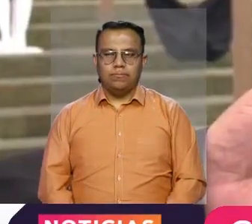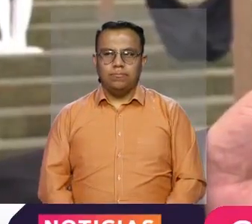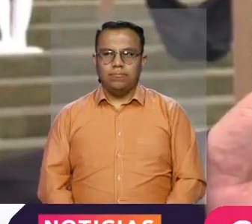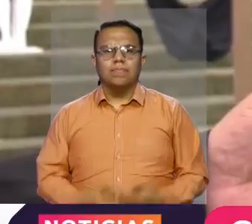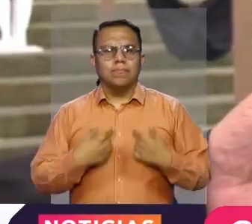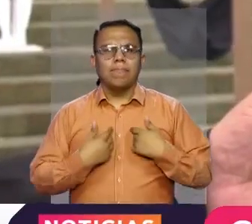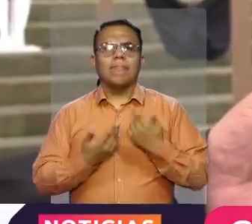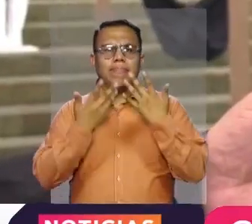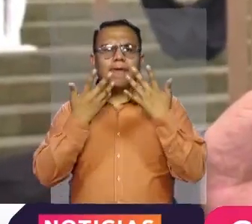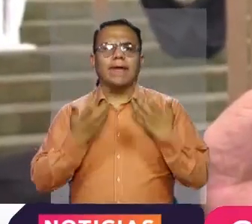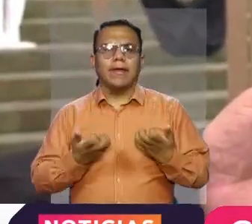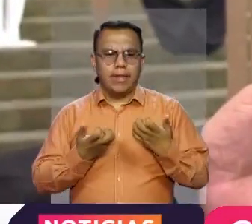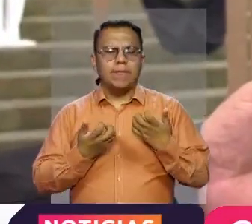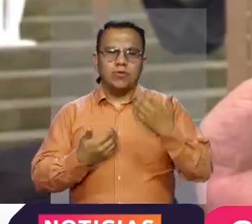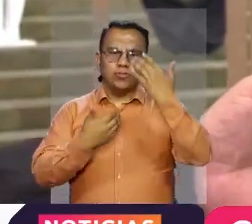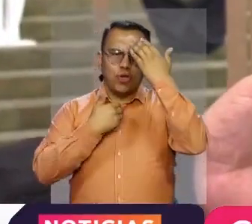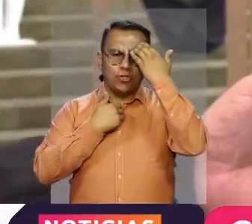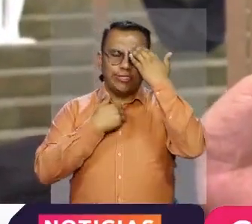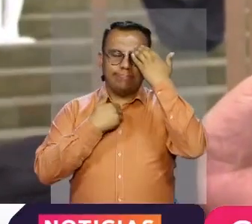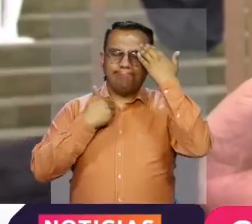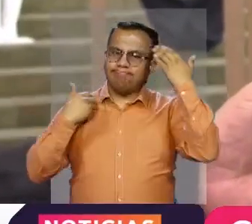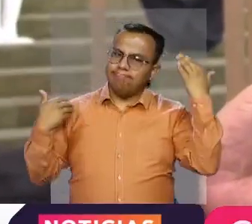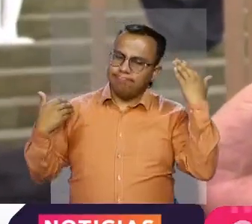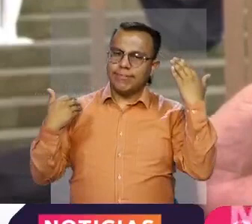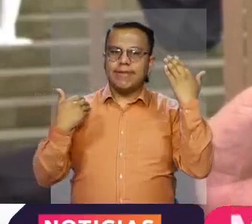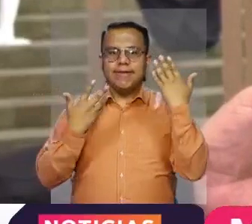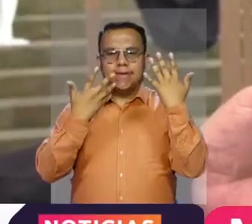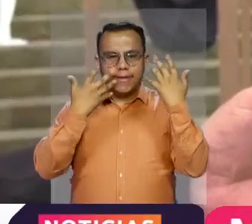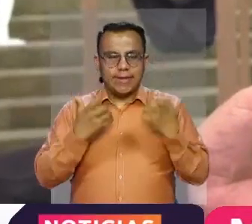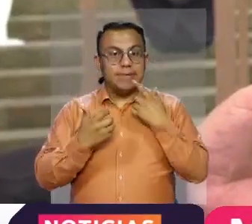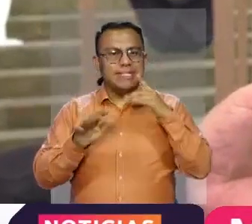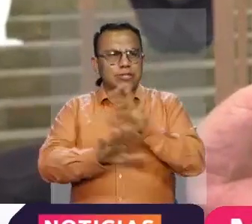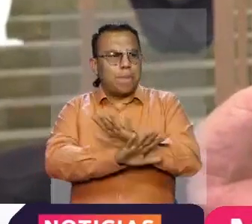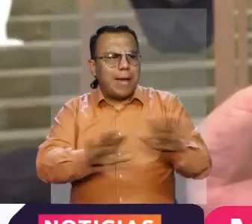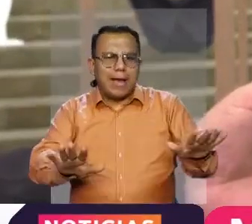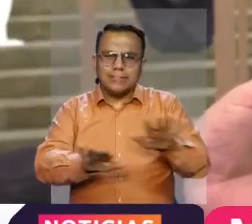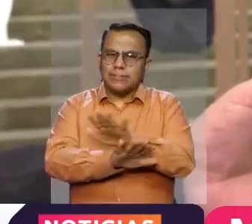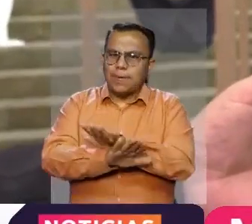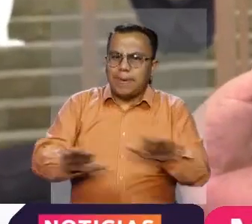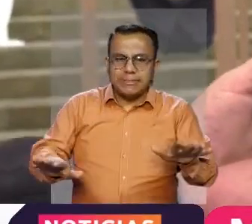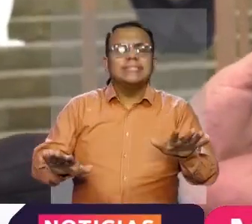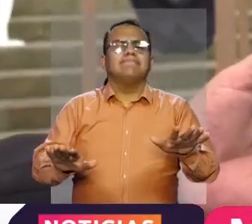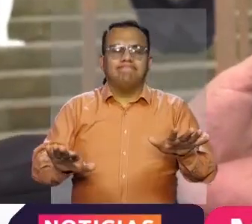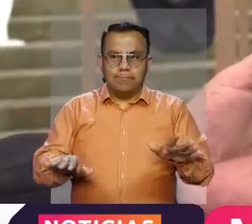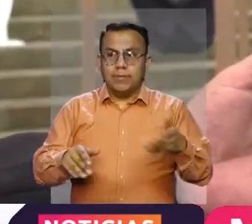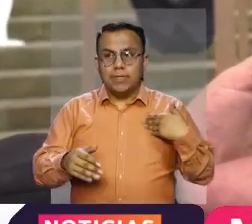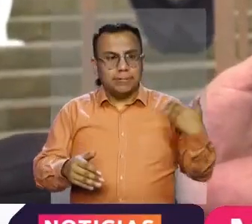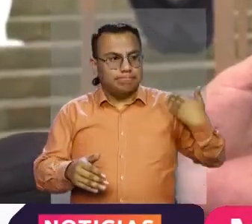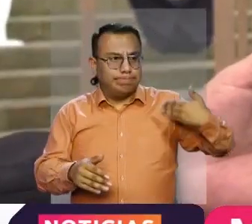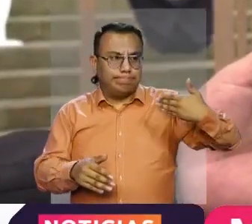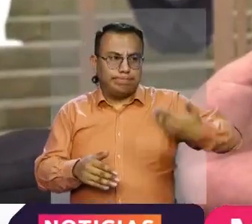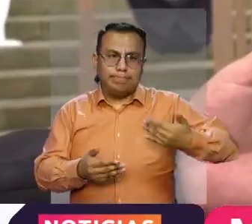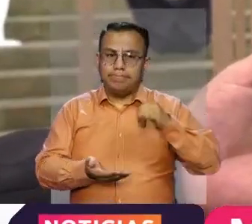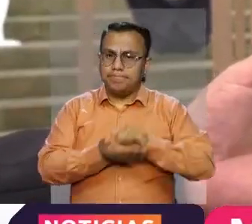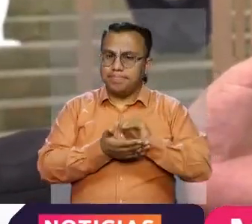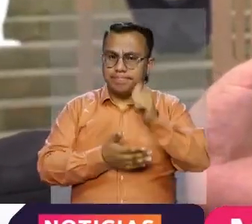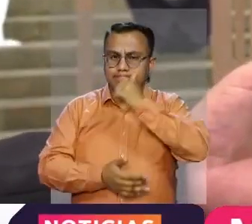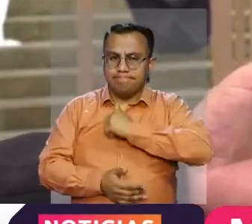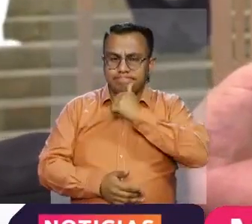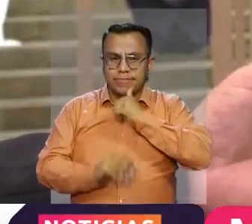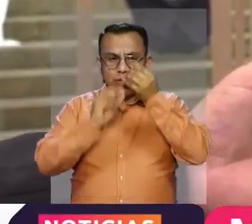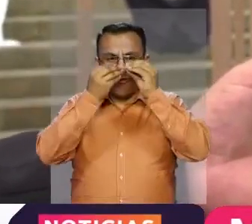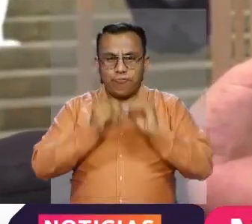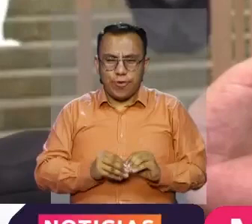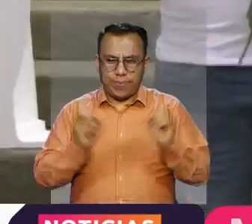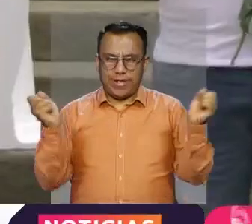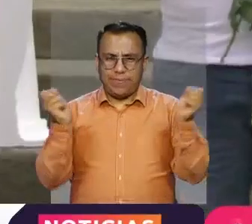Queremos remover las conciencias, queremos decir basta ya, es tiempo de no seguir soportando esta forma